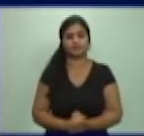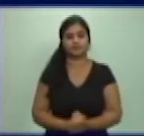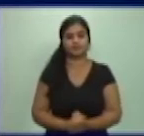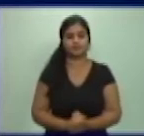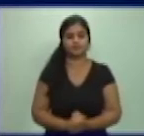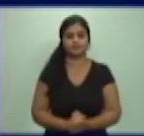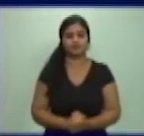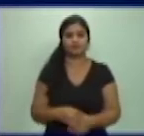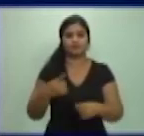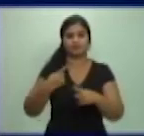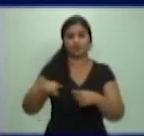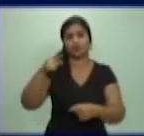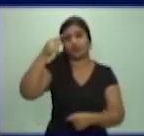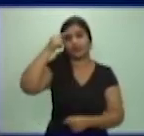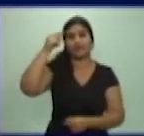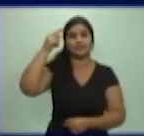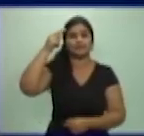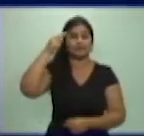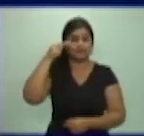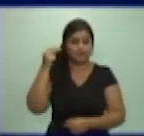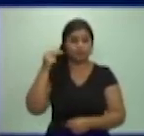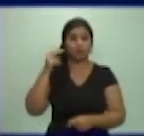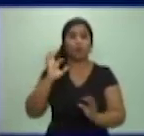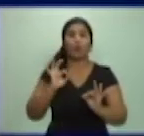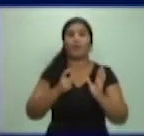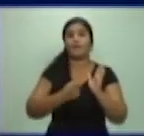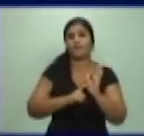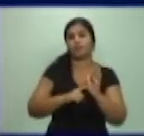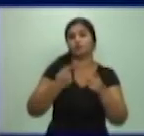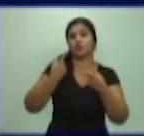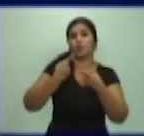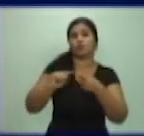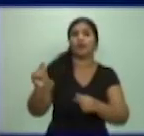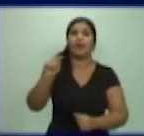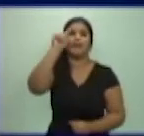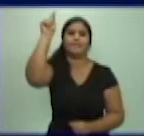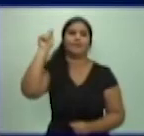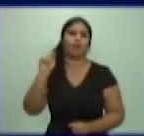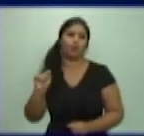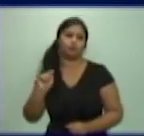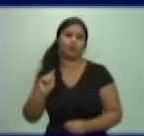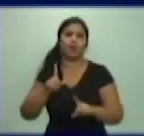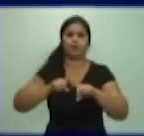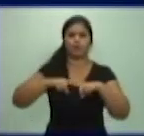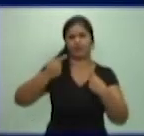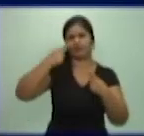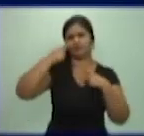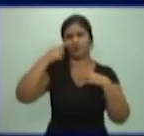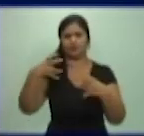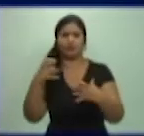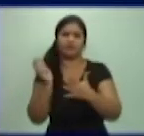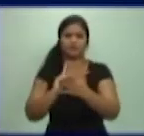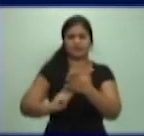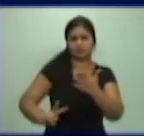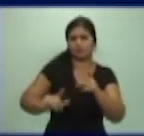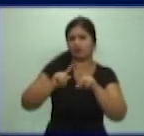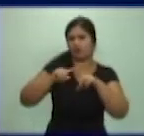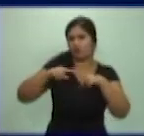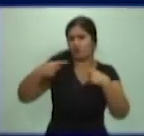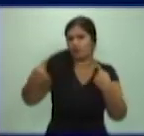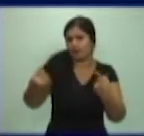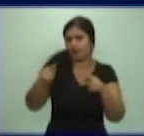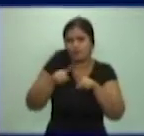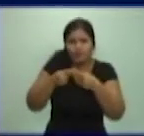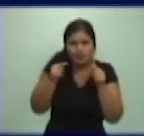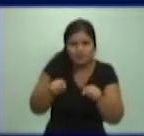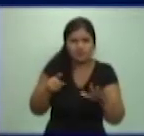del siglo, y viene esta interrogante que es directa, ¿qué debemos a la lectura? Efectivamente, ahí usted debe colocar los